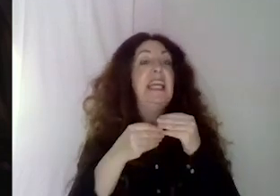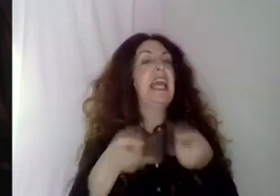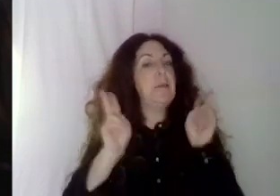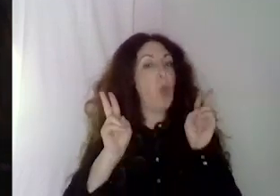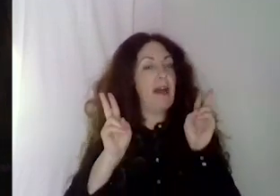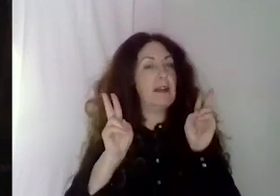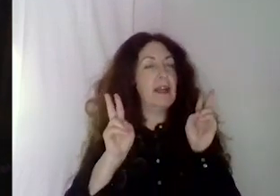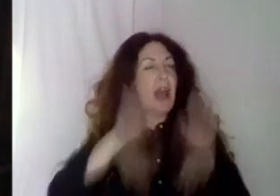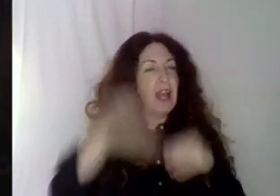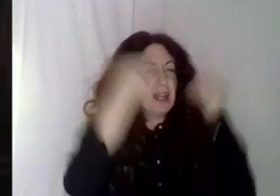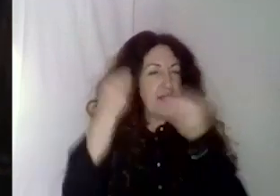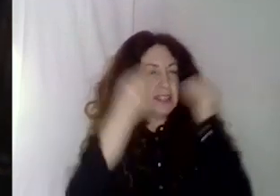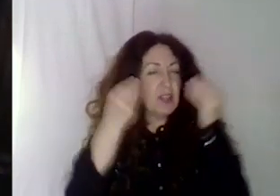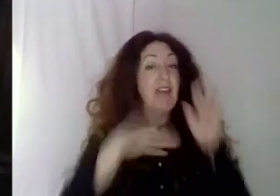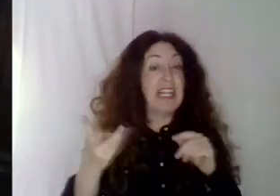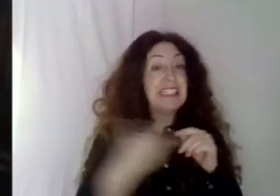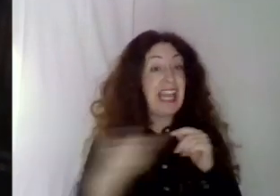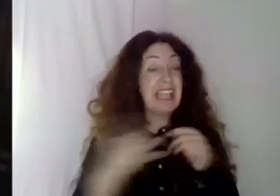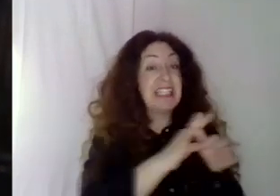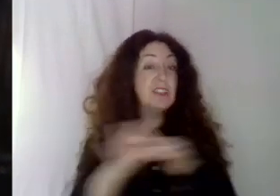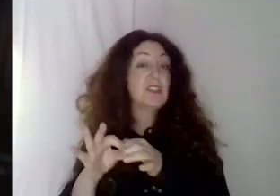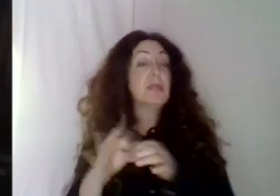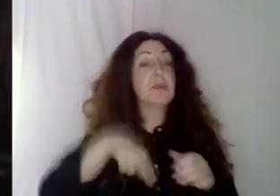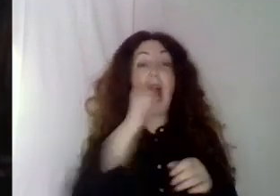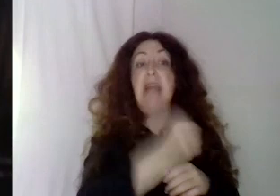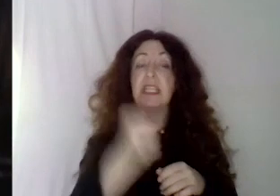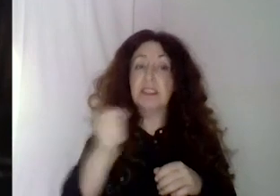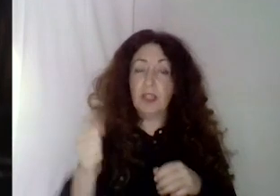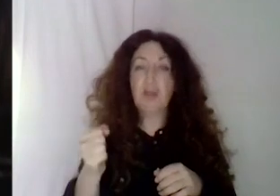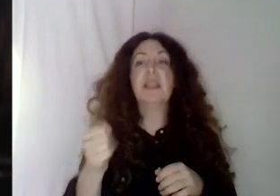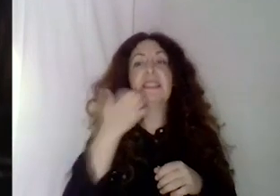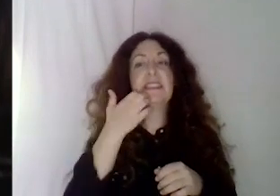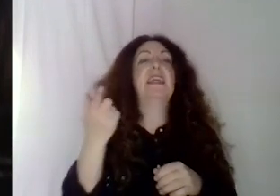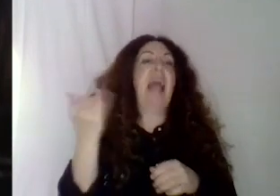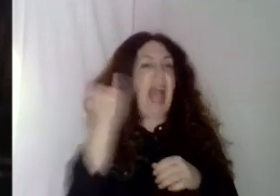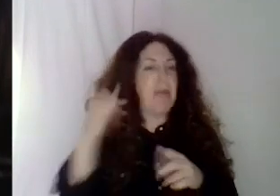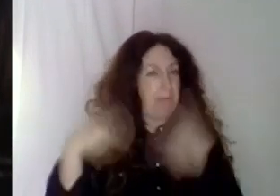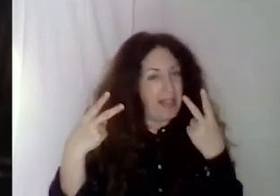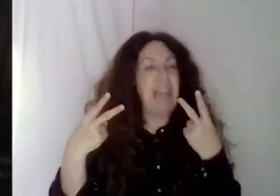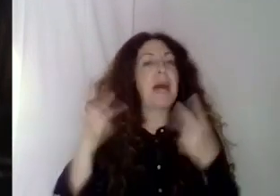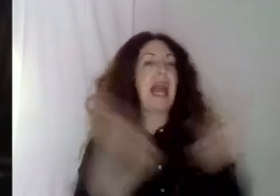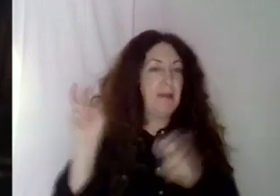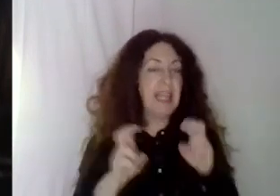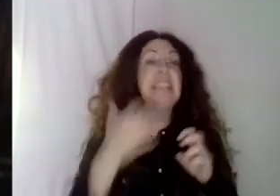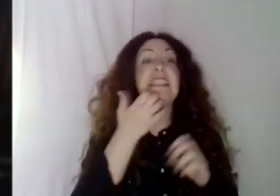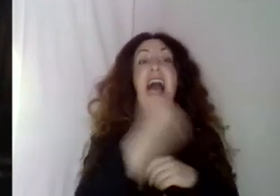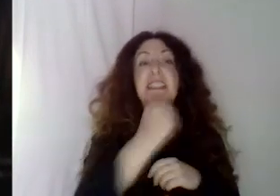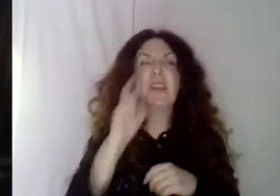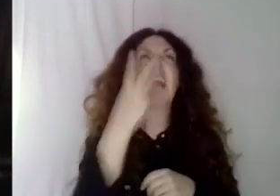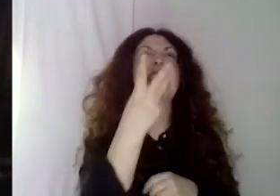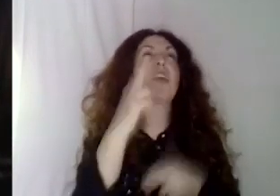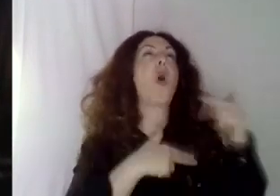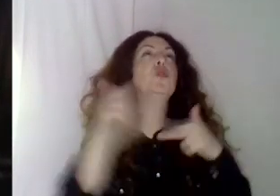olvidamos las cosas. En 1987 el giro lingüístico afectó nada más y nada menos que a la construcción de la École y de todas las